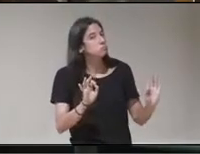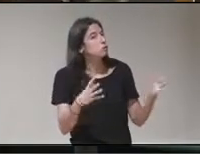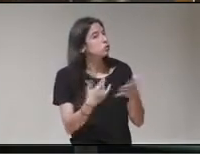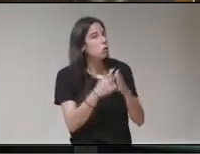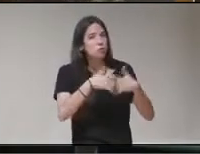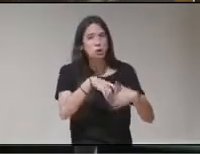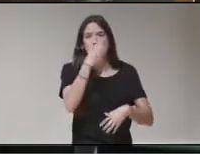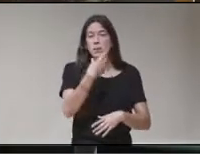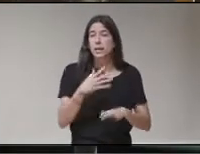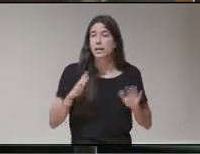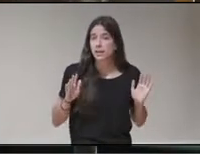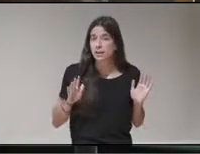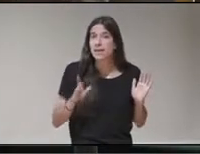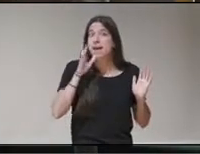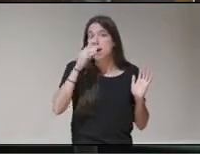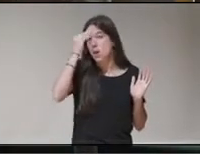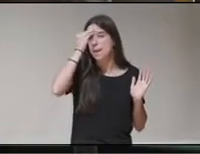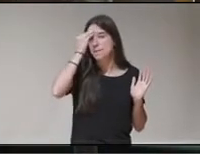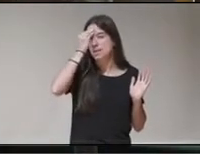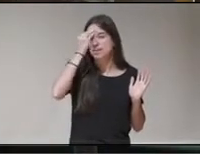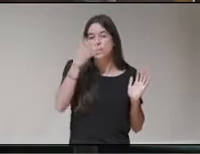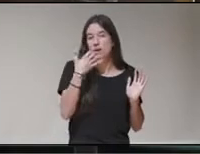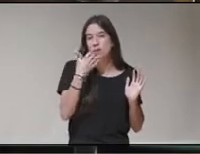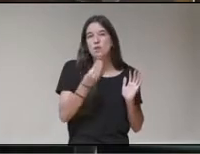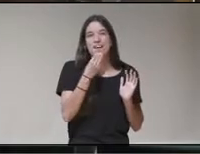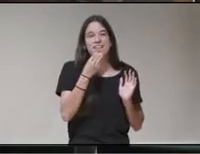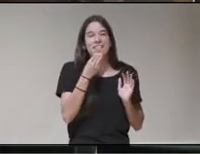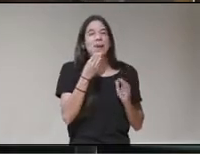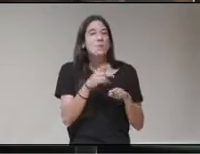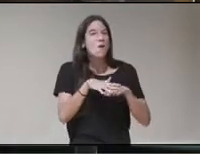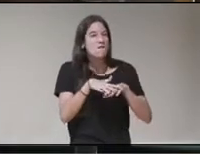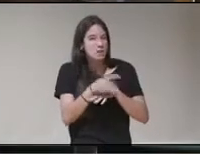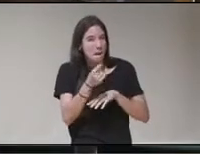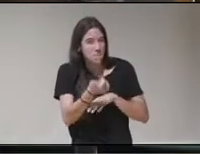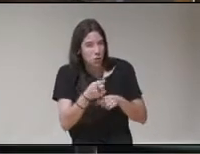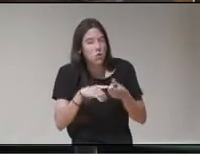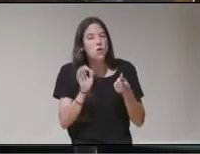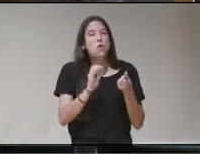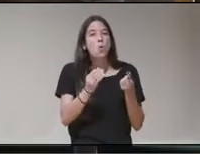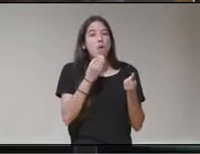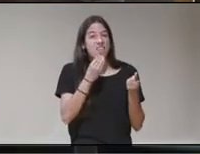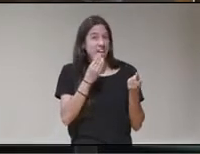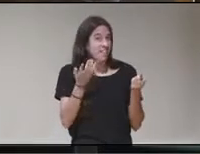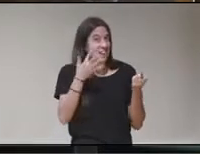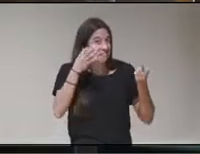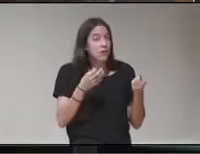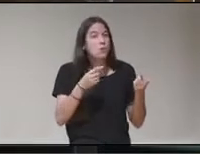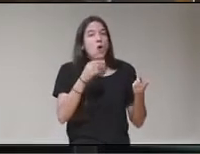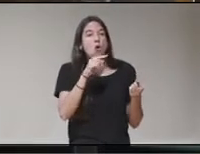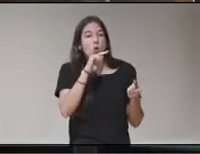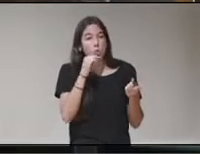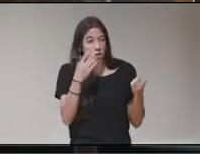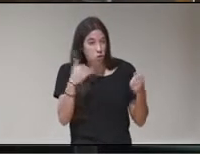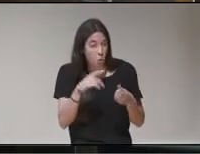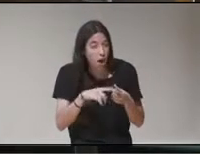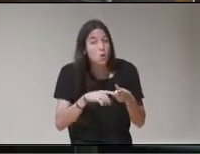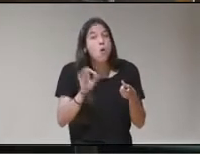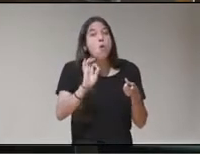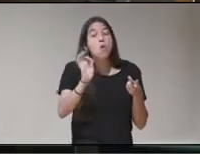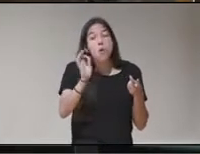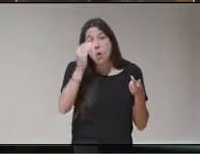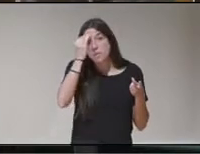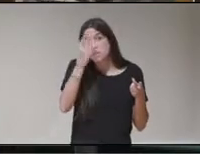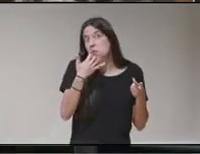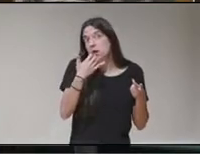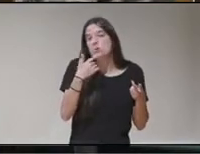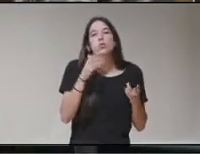bien, pensad, por ejemplo, en una dieta pobre en fibra, una dieta que no tenga muchos glúcidos, o pensad, por ejemplo, en un